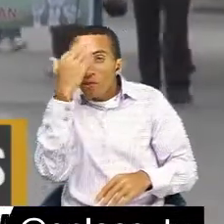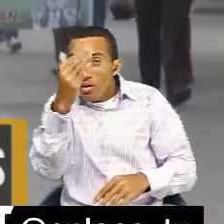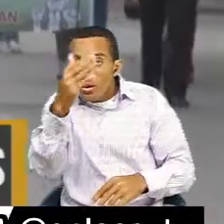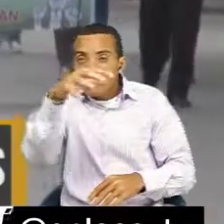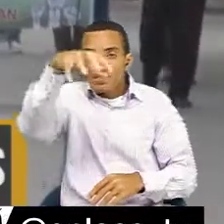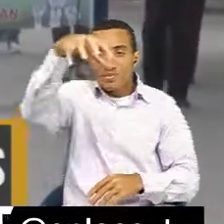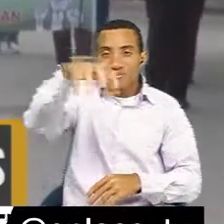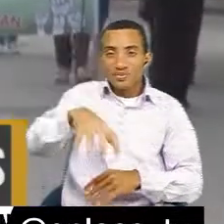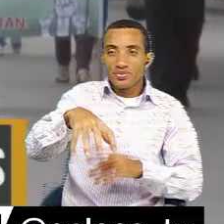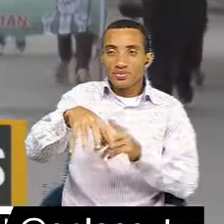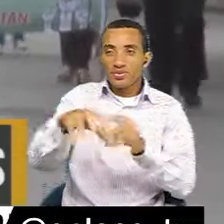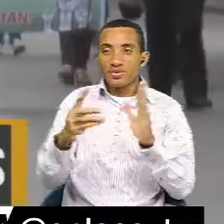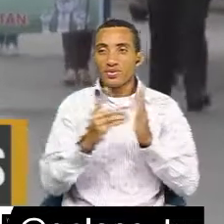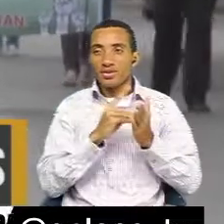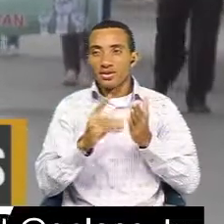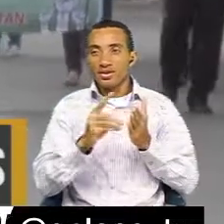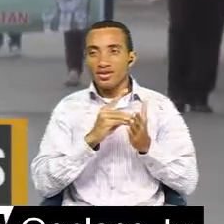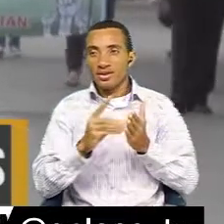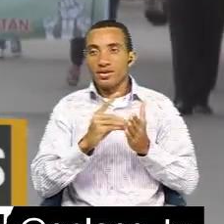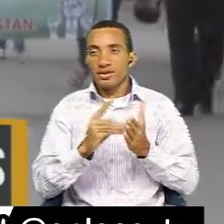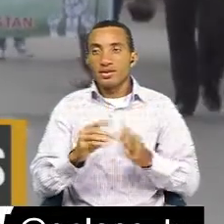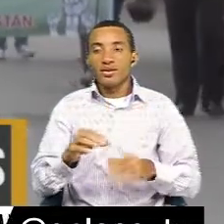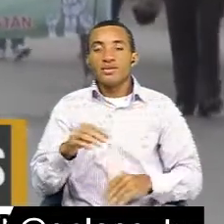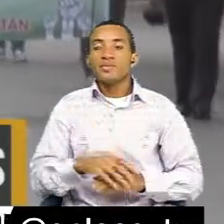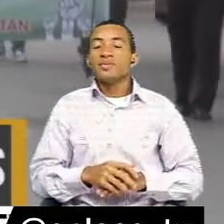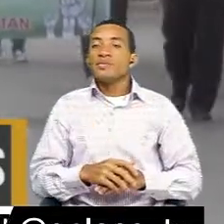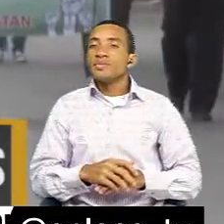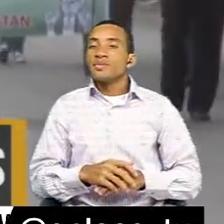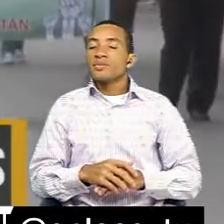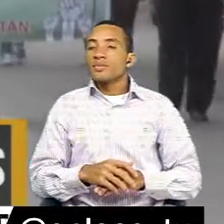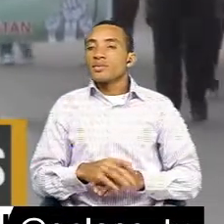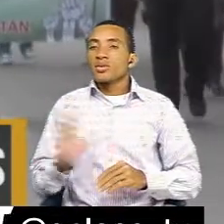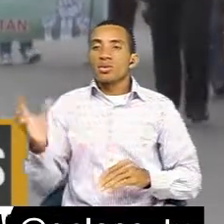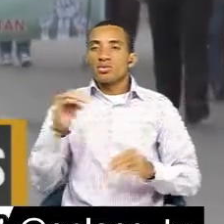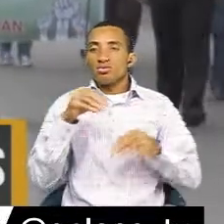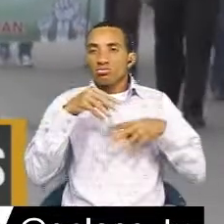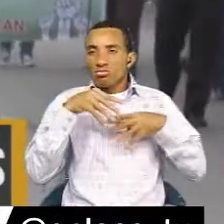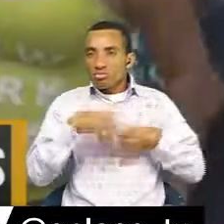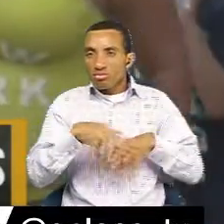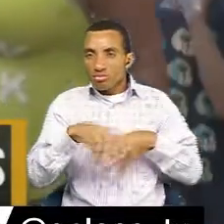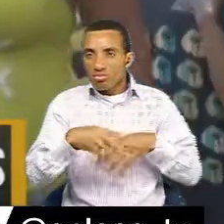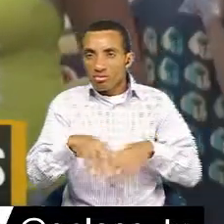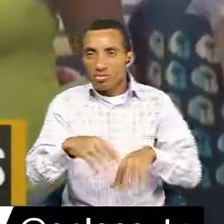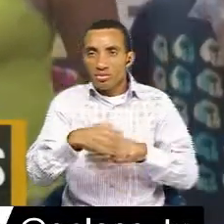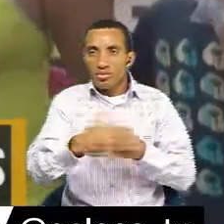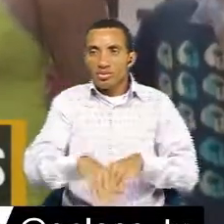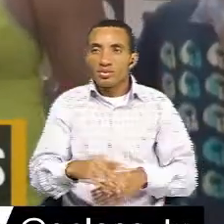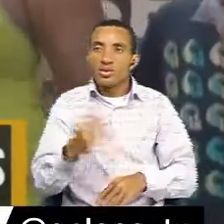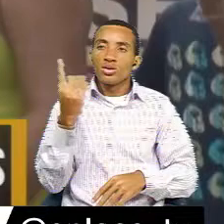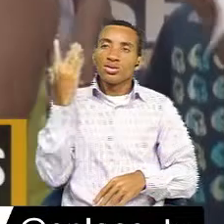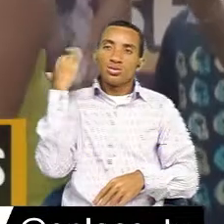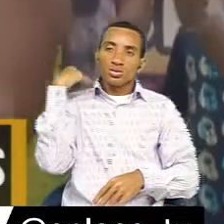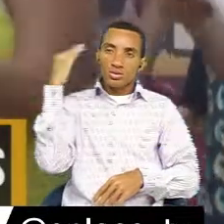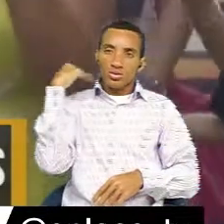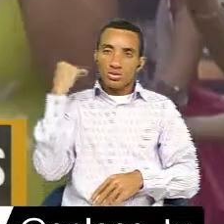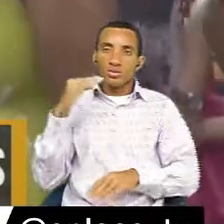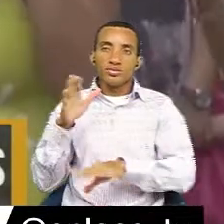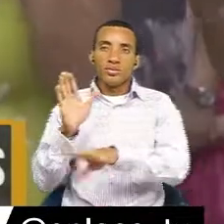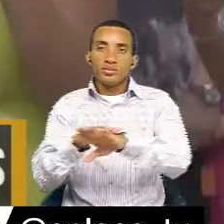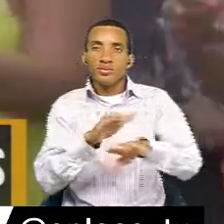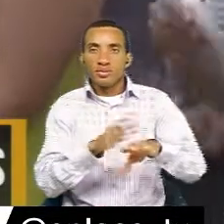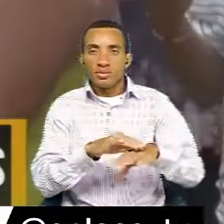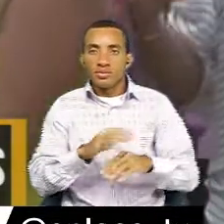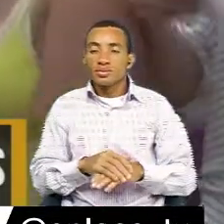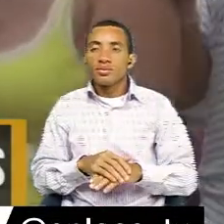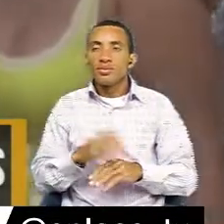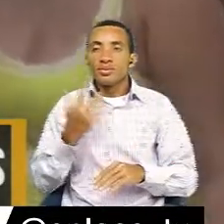Los docentes y diferentes sindicatos se tomaron las principales calles de la ciudad, tal y como lo habían anunciado en días anteriores. El objetivo es